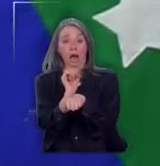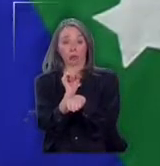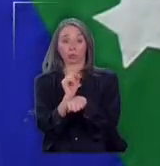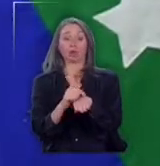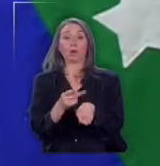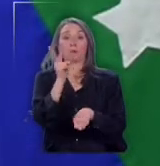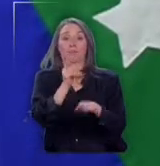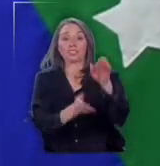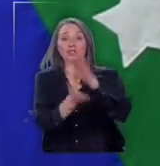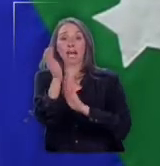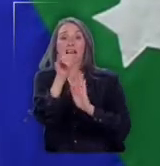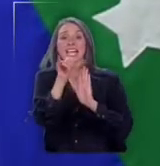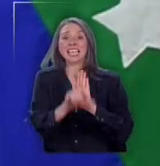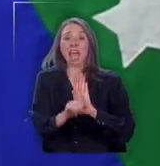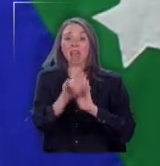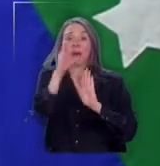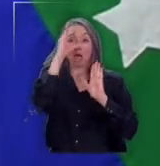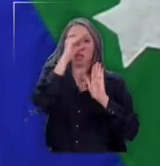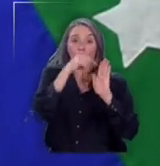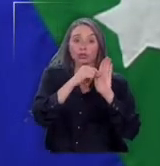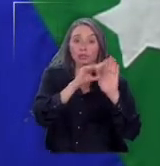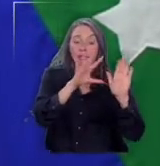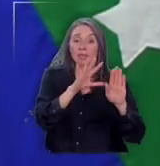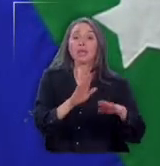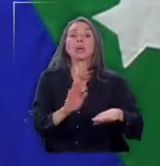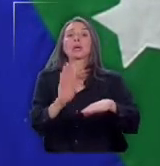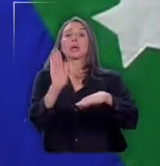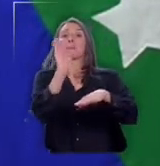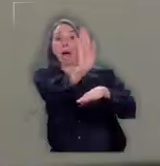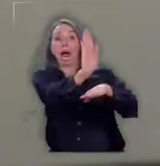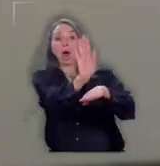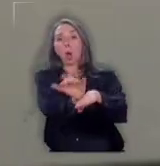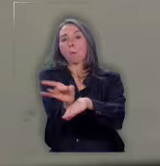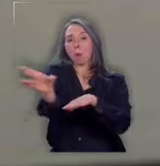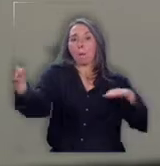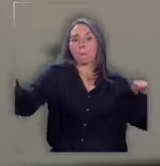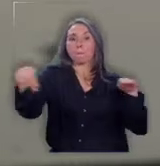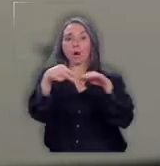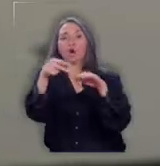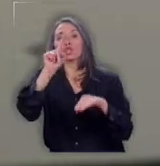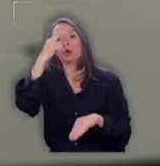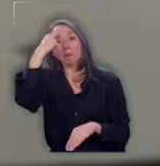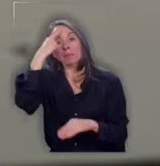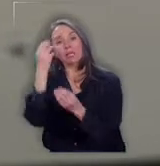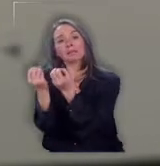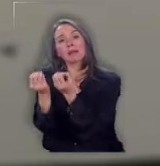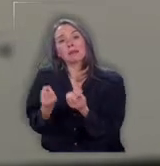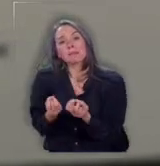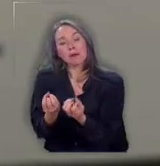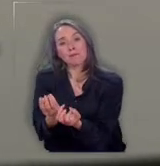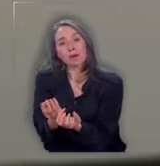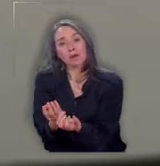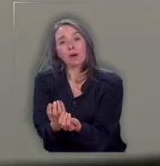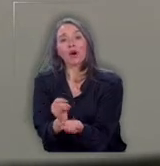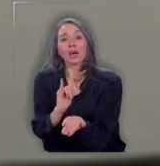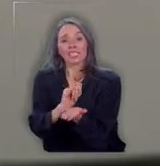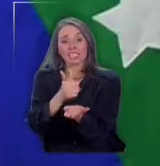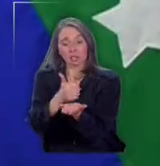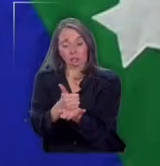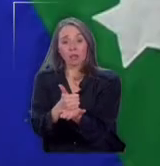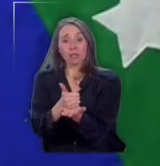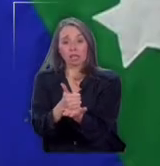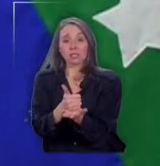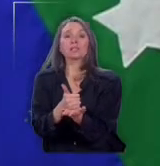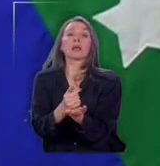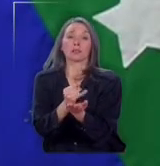de queda Simplemente no se piensa en las consecuencias Por supuesto que la intendencia se hace parte